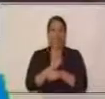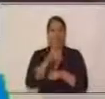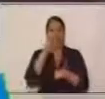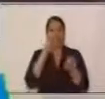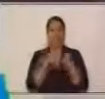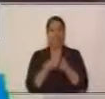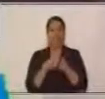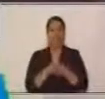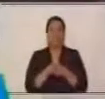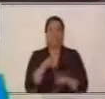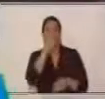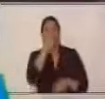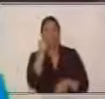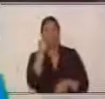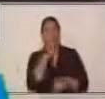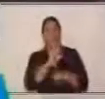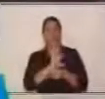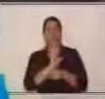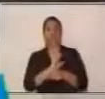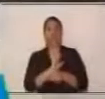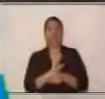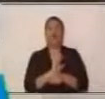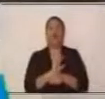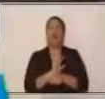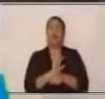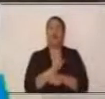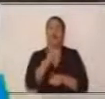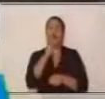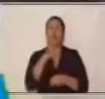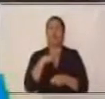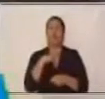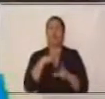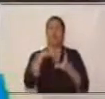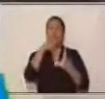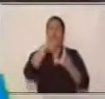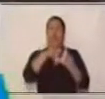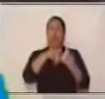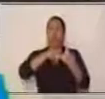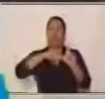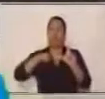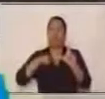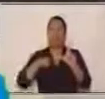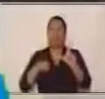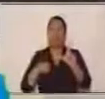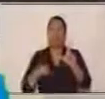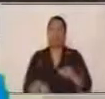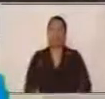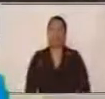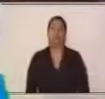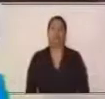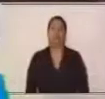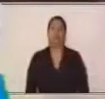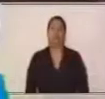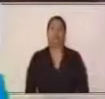está realizada con ángulos rectos. Muy bien.